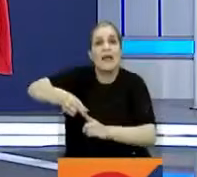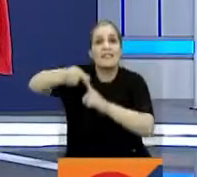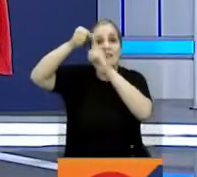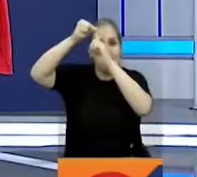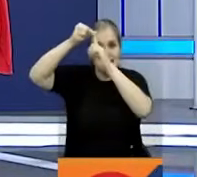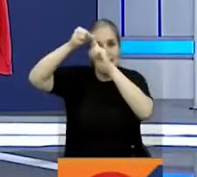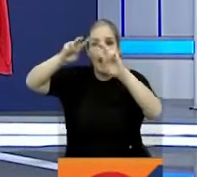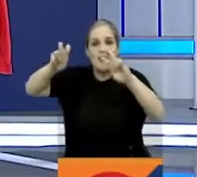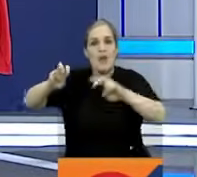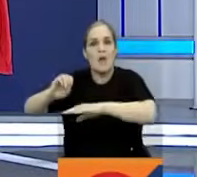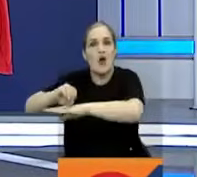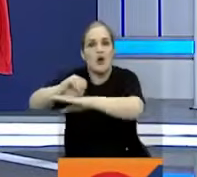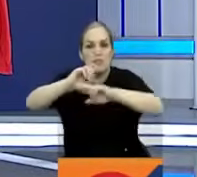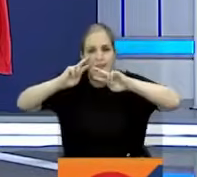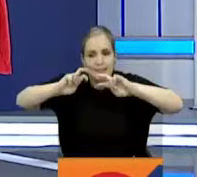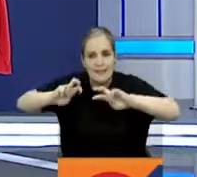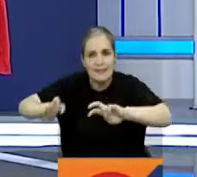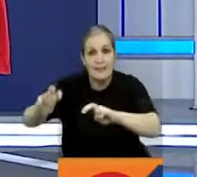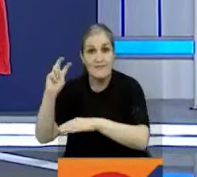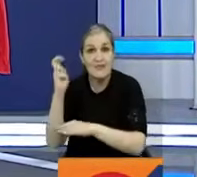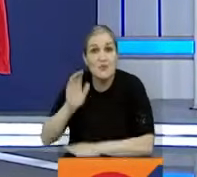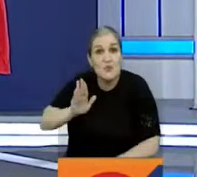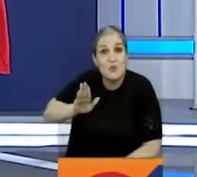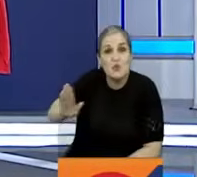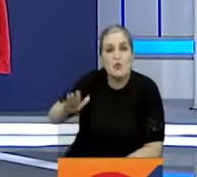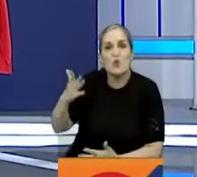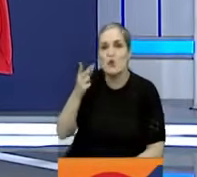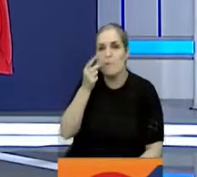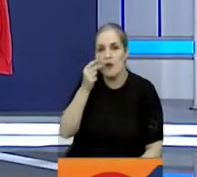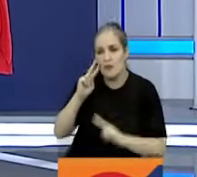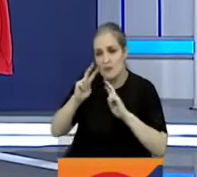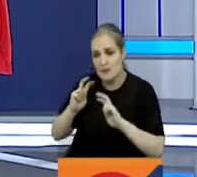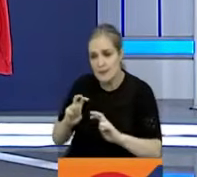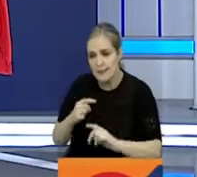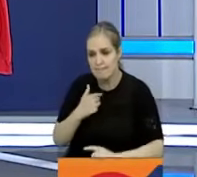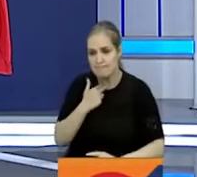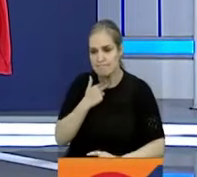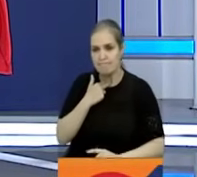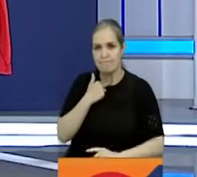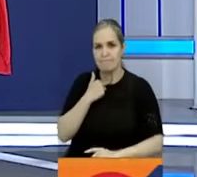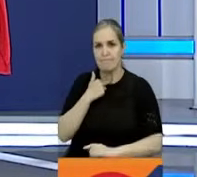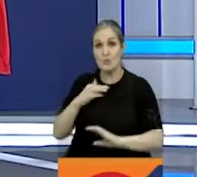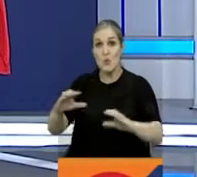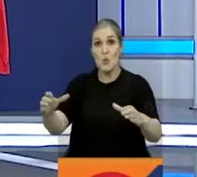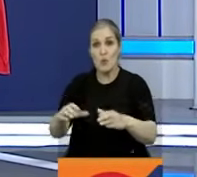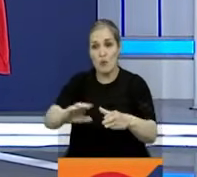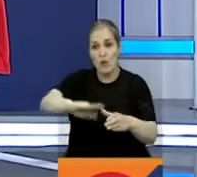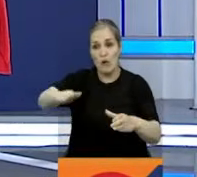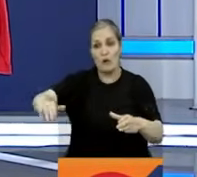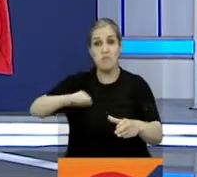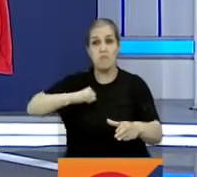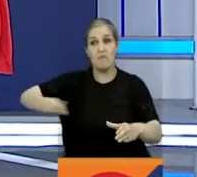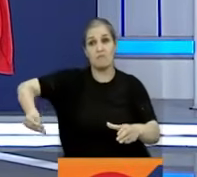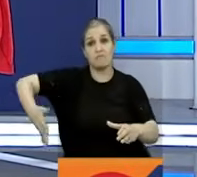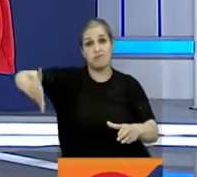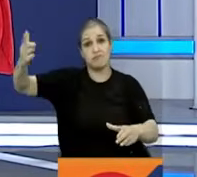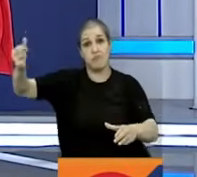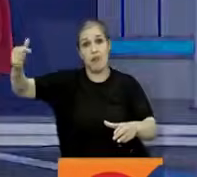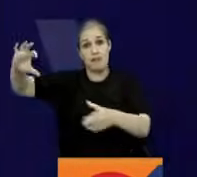las Organizaciones Criminales de la Fiscalía Regional Pereira, los vínculos de la organización con gente prestante de la